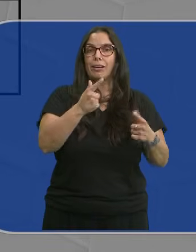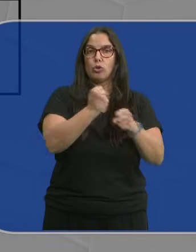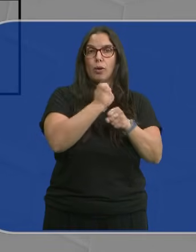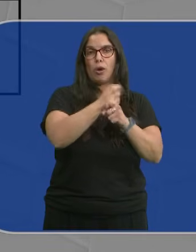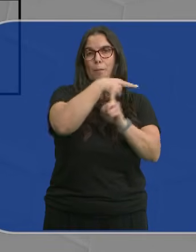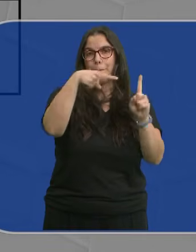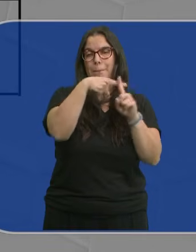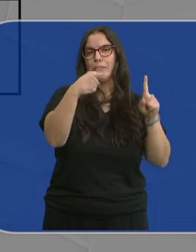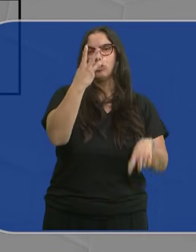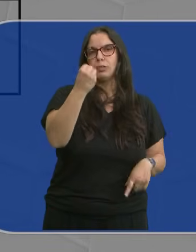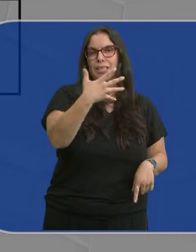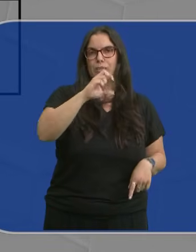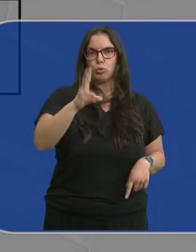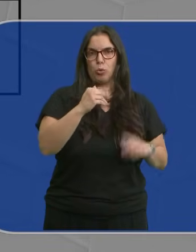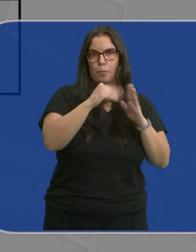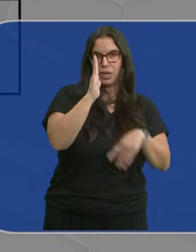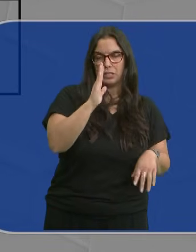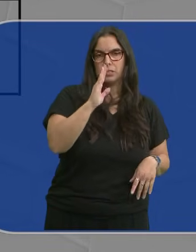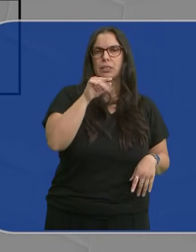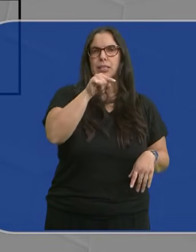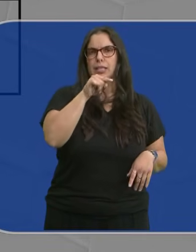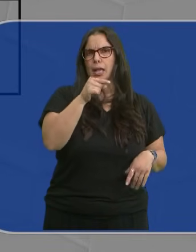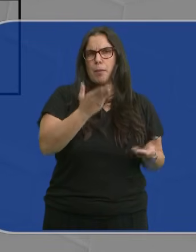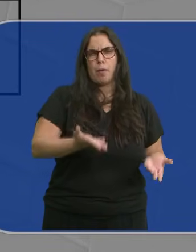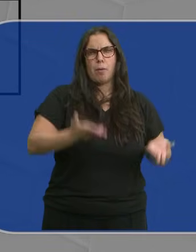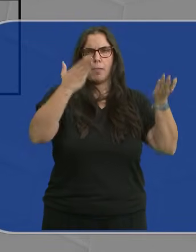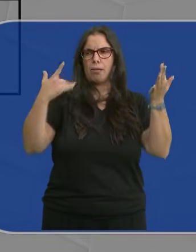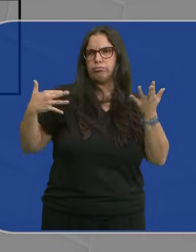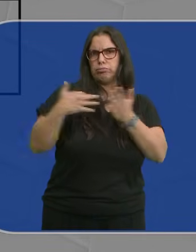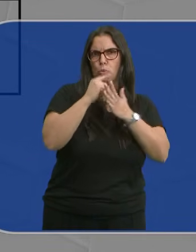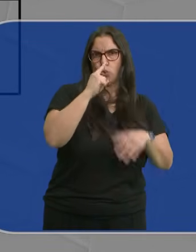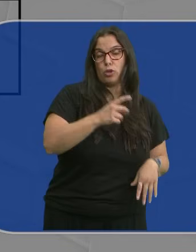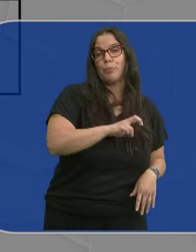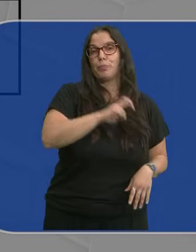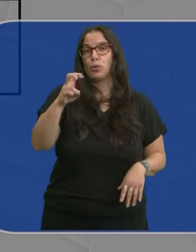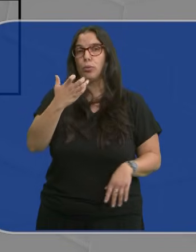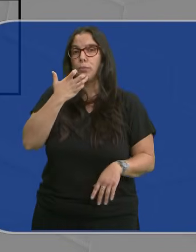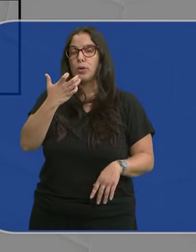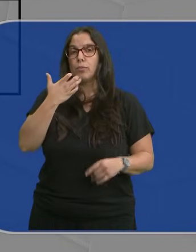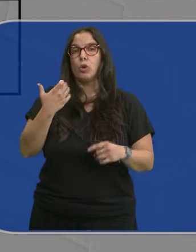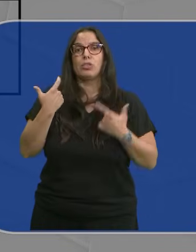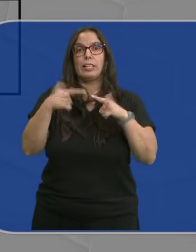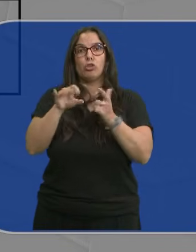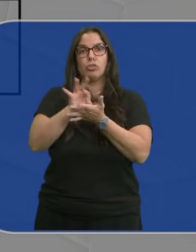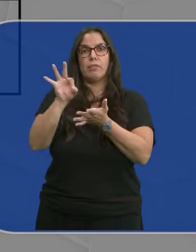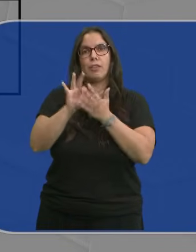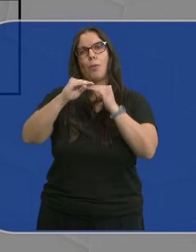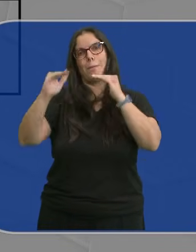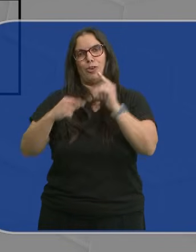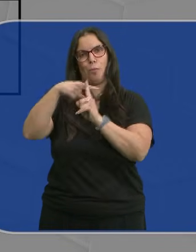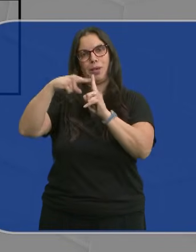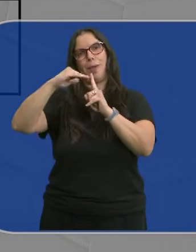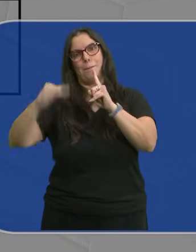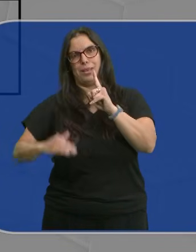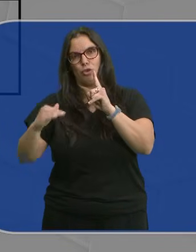laboral medio aquí supera los 3.500 euros y es de los que más ha subido en el último año. Otros, como por ejemplo el sector servicios, está por debajo de